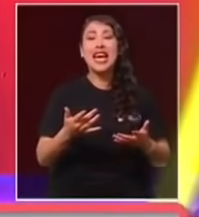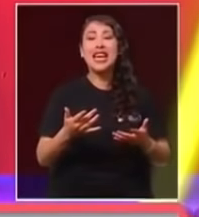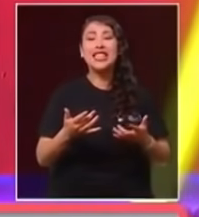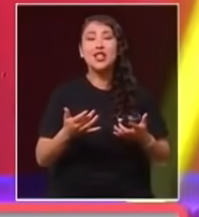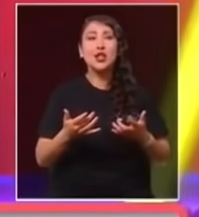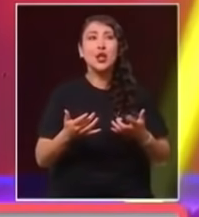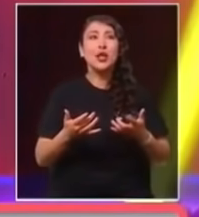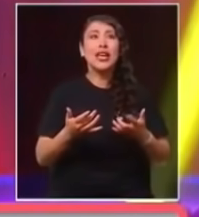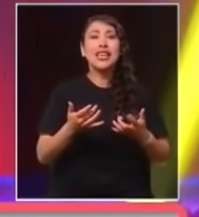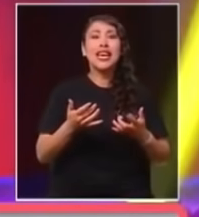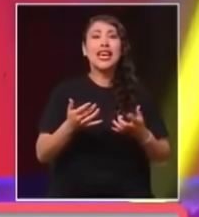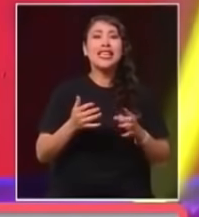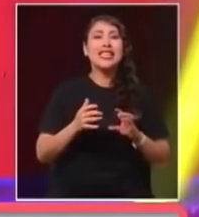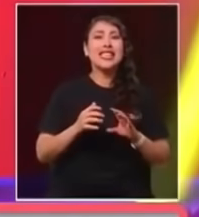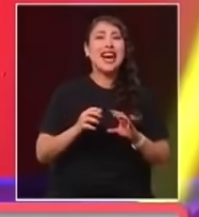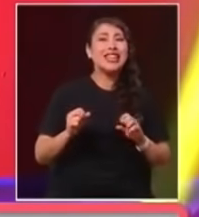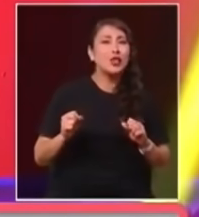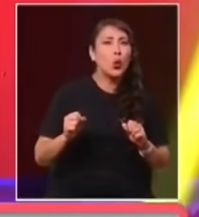Solisto.